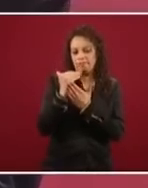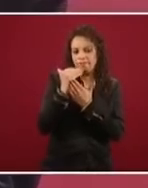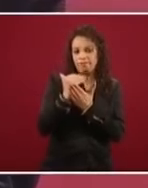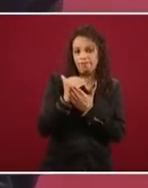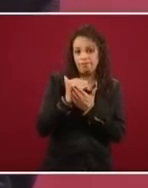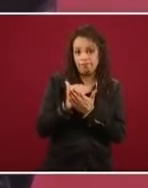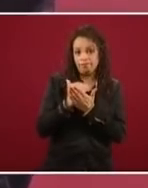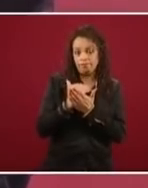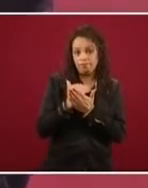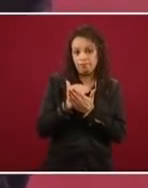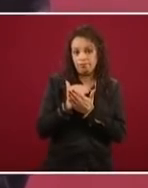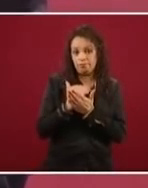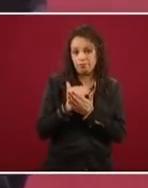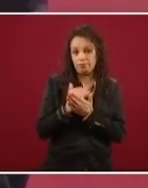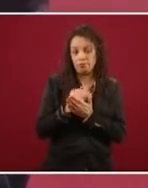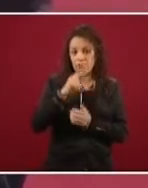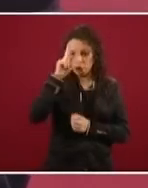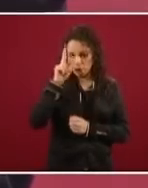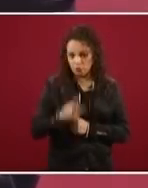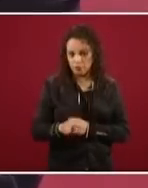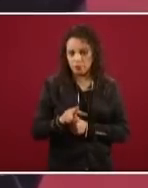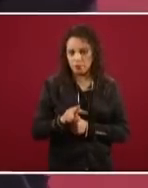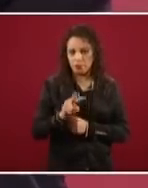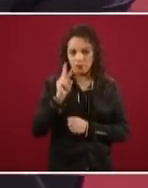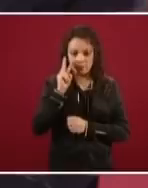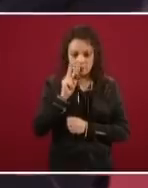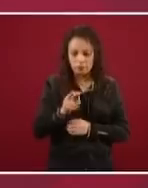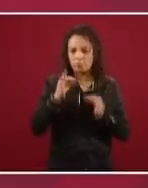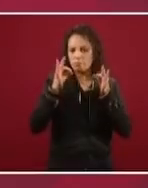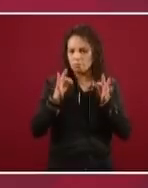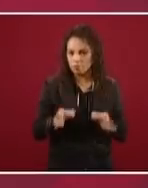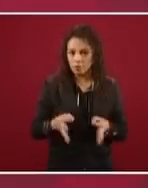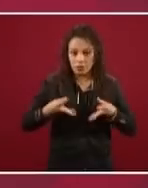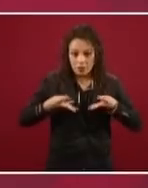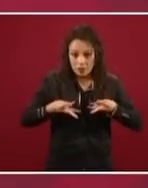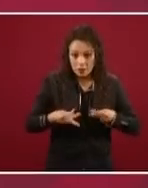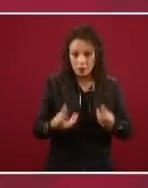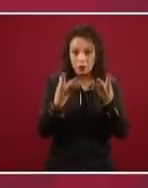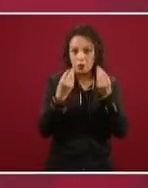términos reales no estamos gastando más